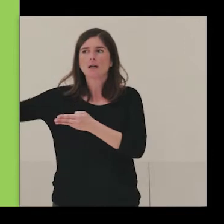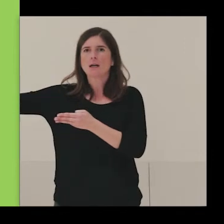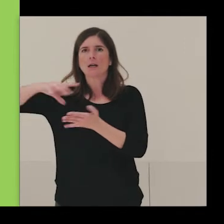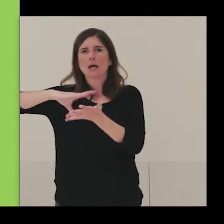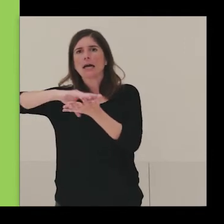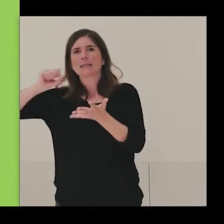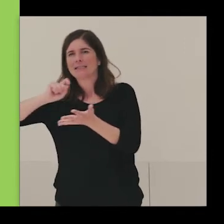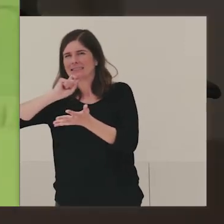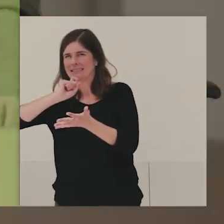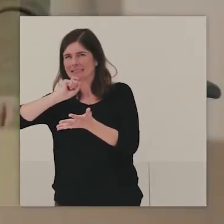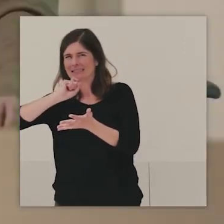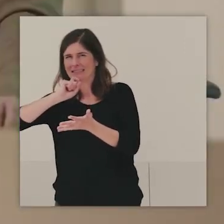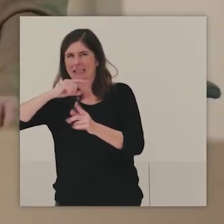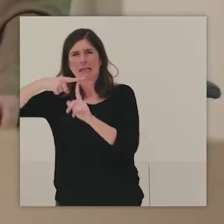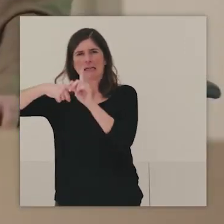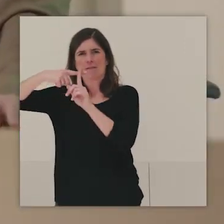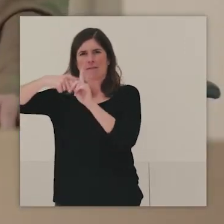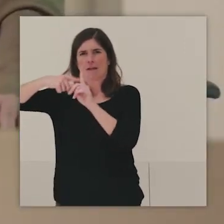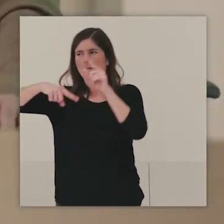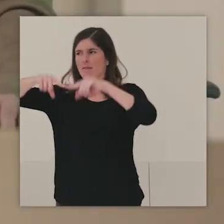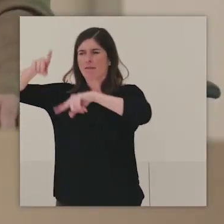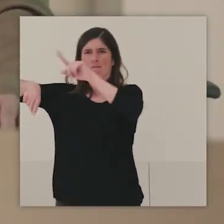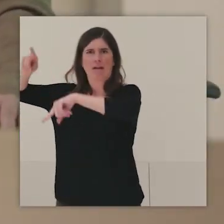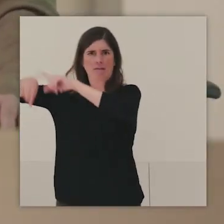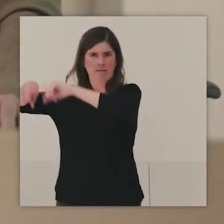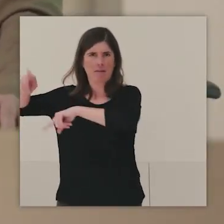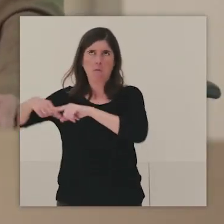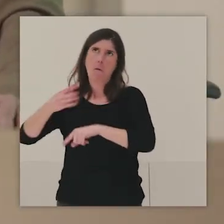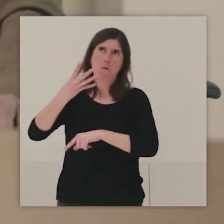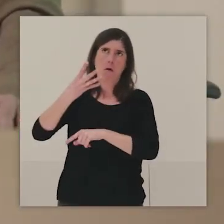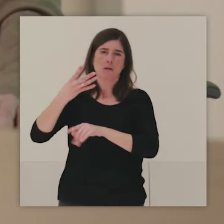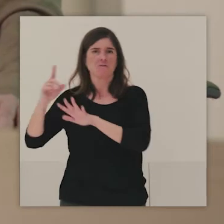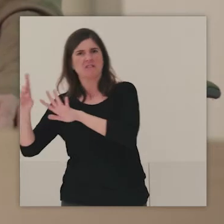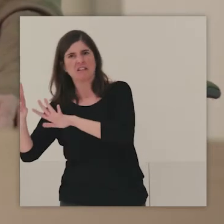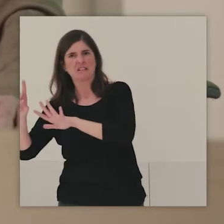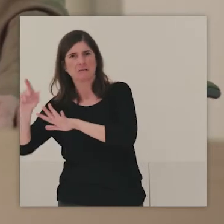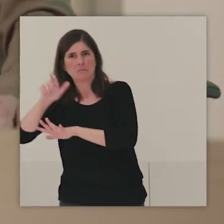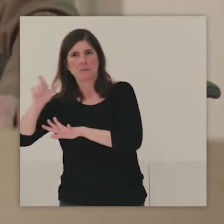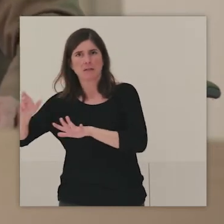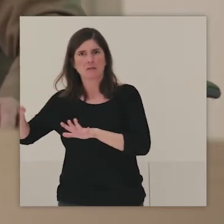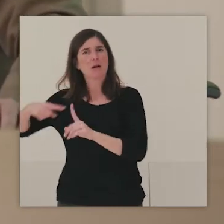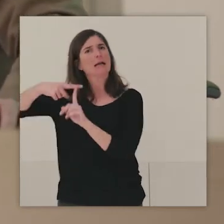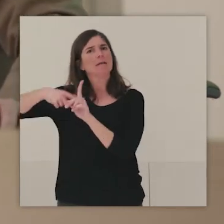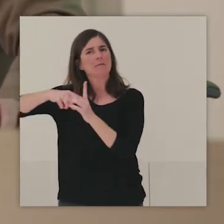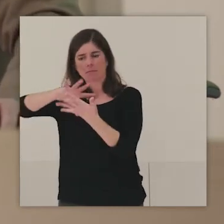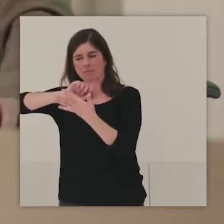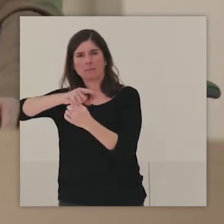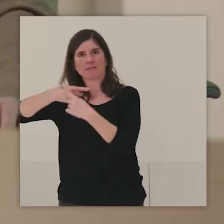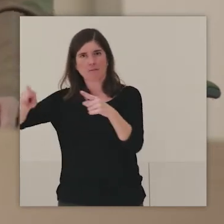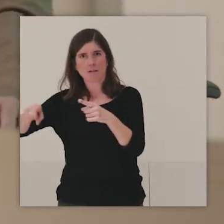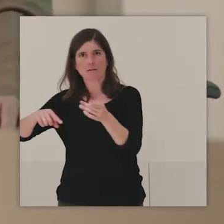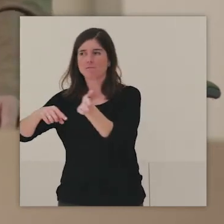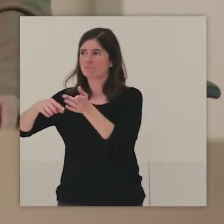de diferentes niveles, normalmente nosotros contamos entre 4 y 6 personas, leen esos textos